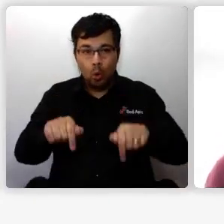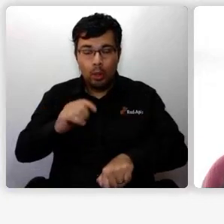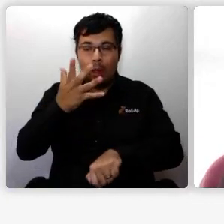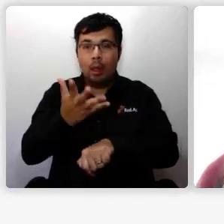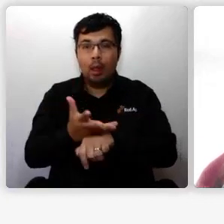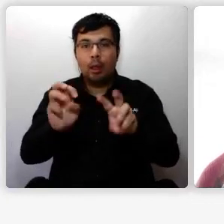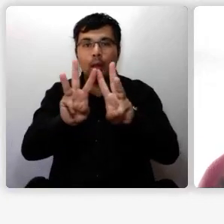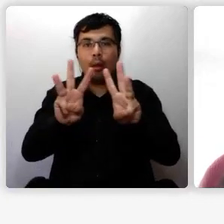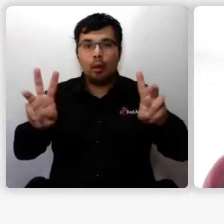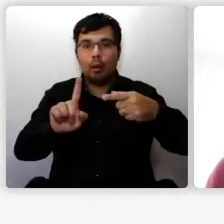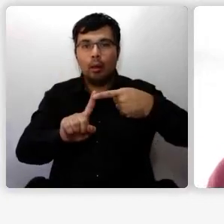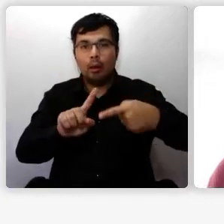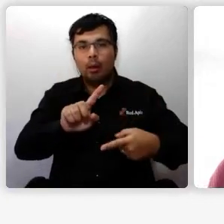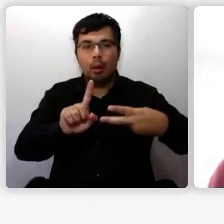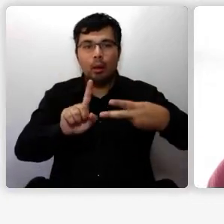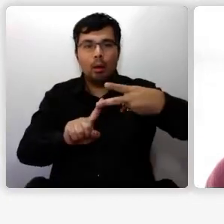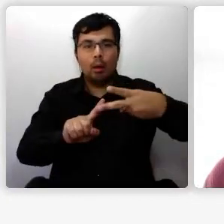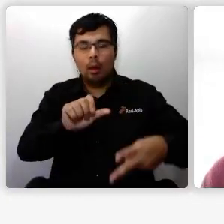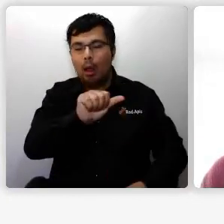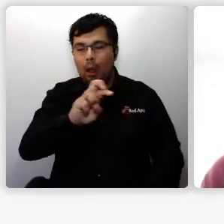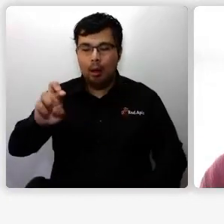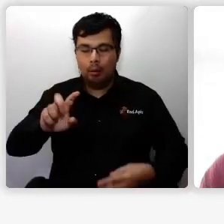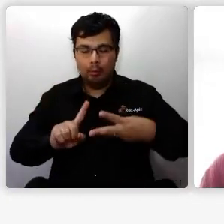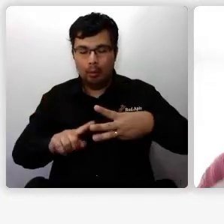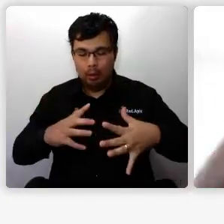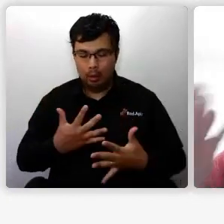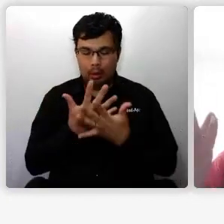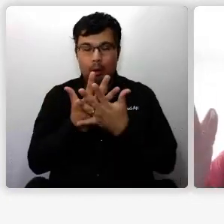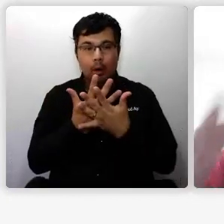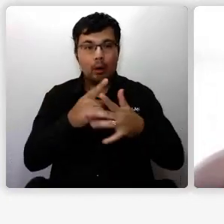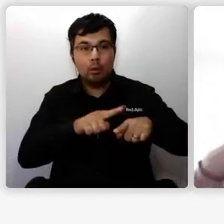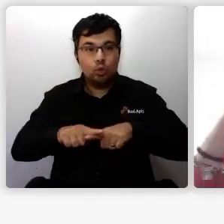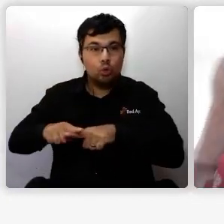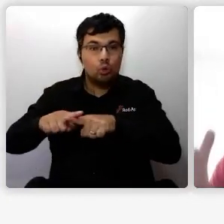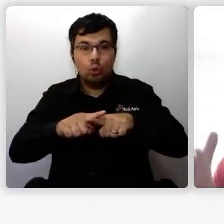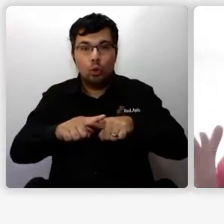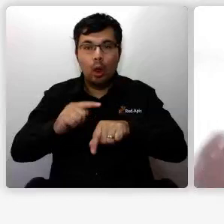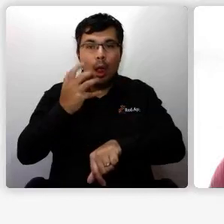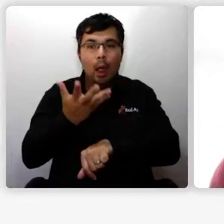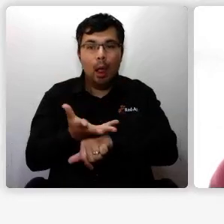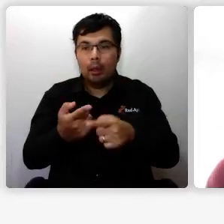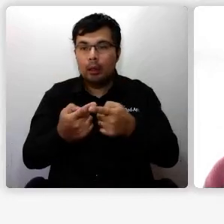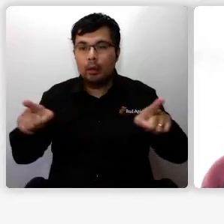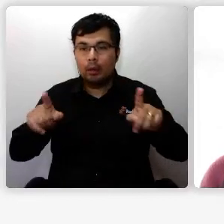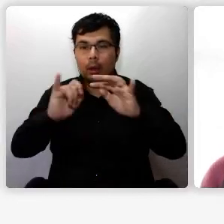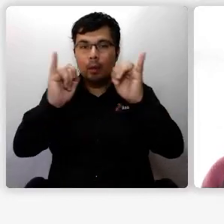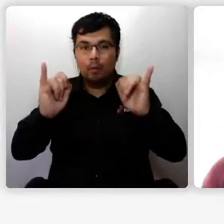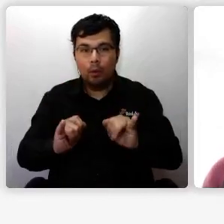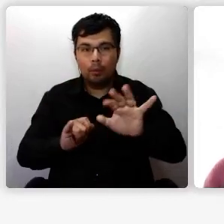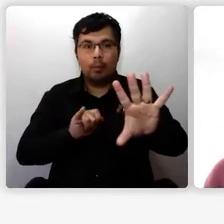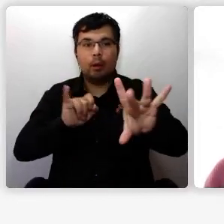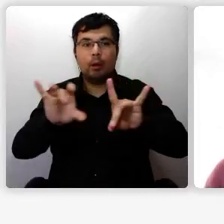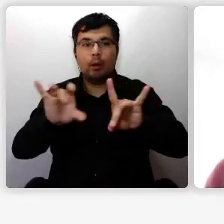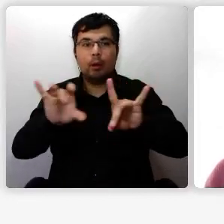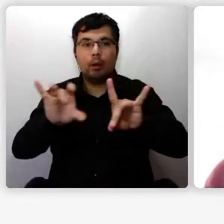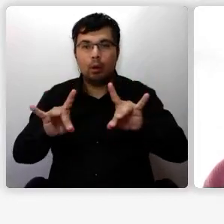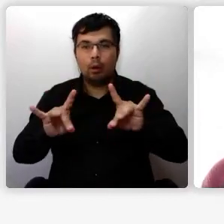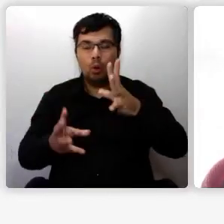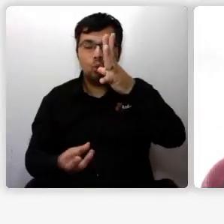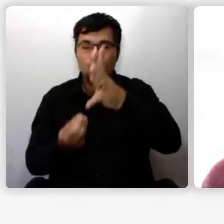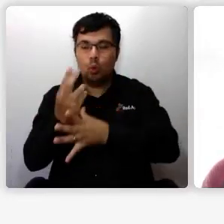las apps, las redes sociales. Hay muchas formas de atraer nuevos clientes, potenciales clientes. Entonces, es